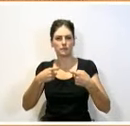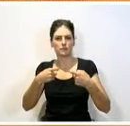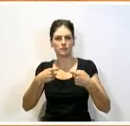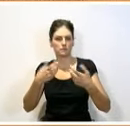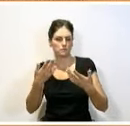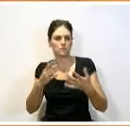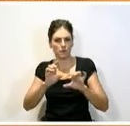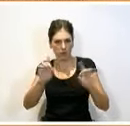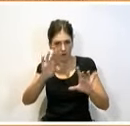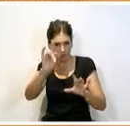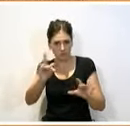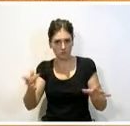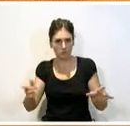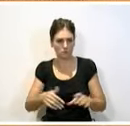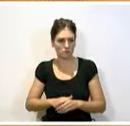sí.